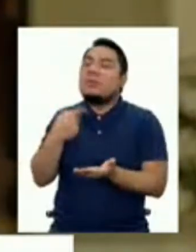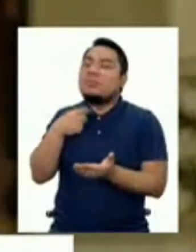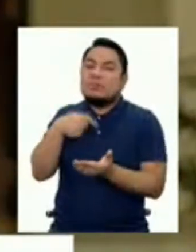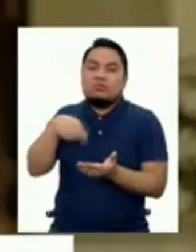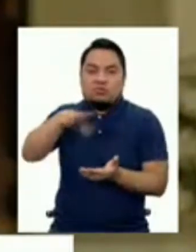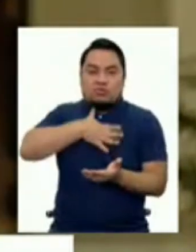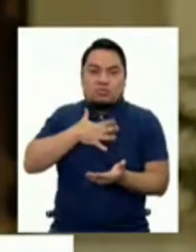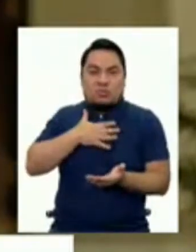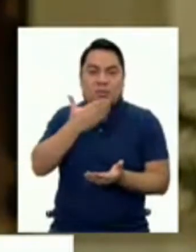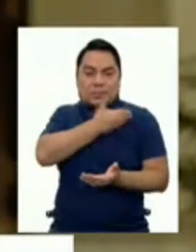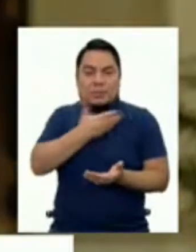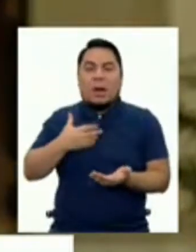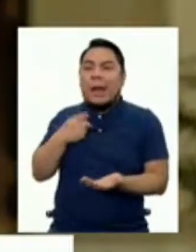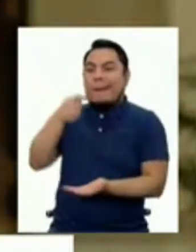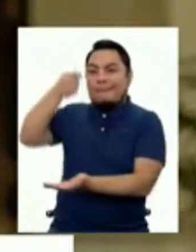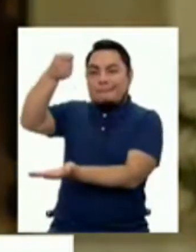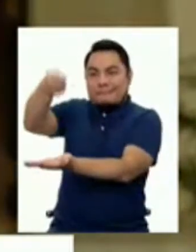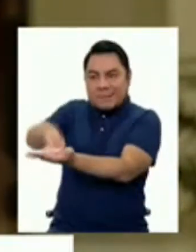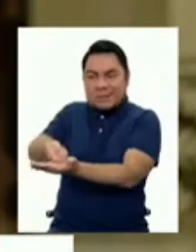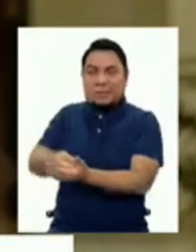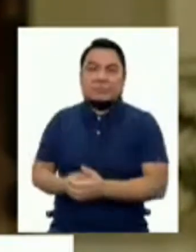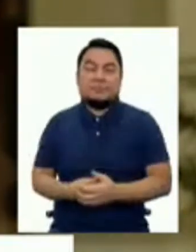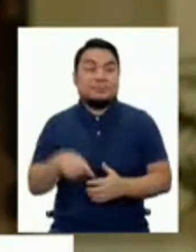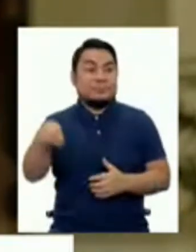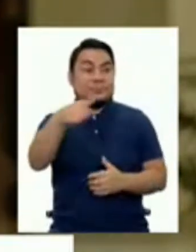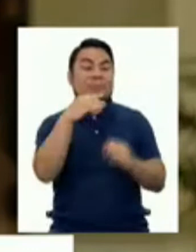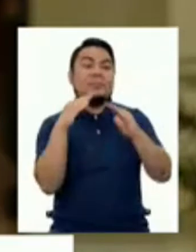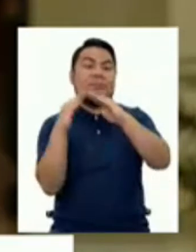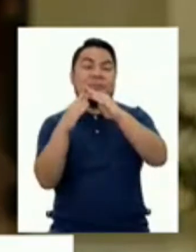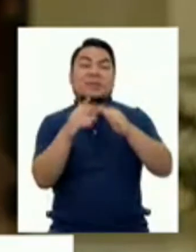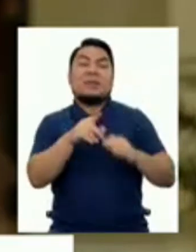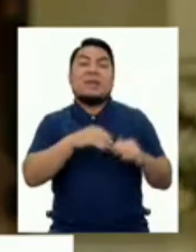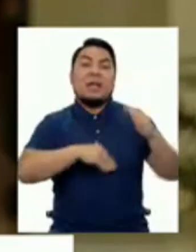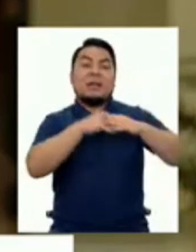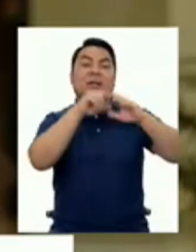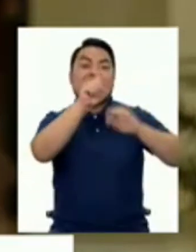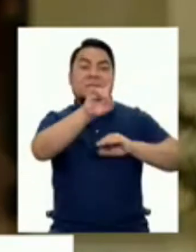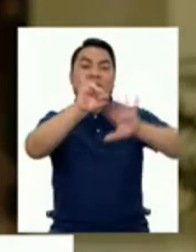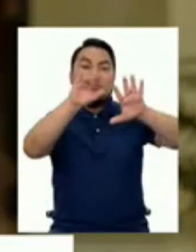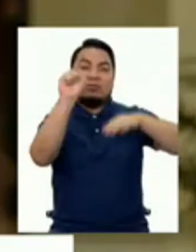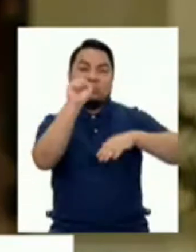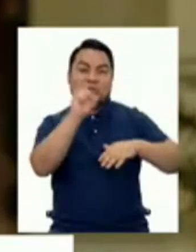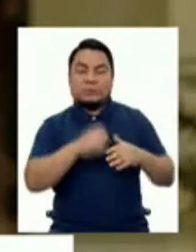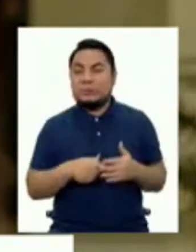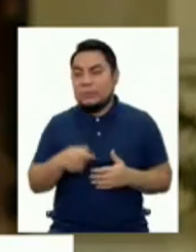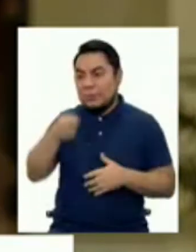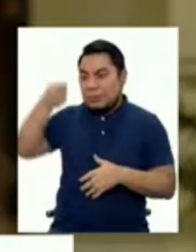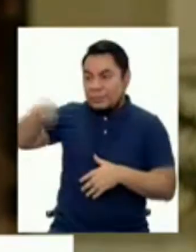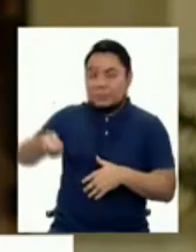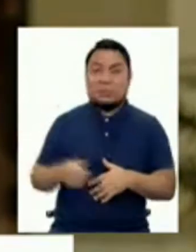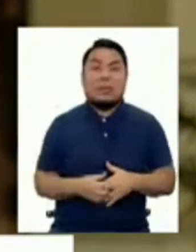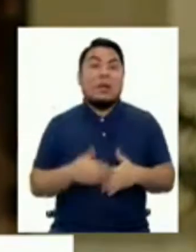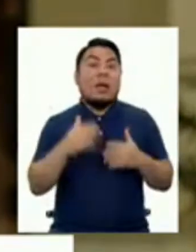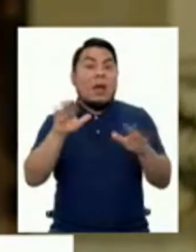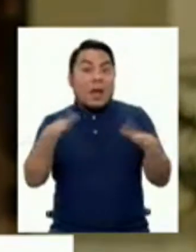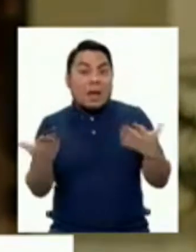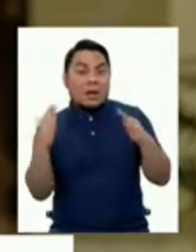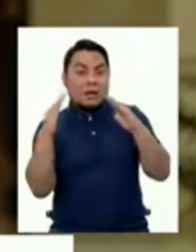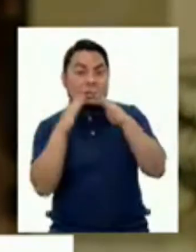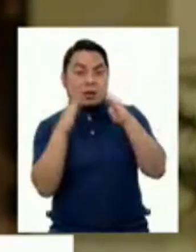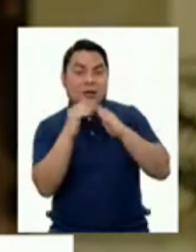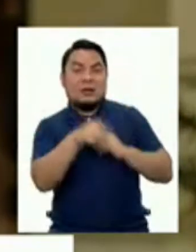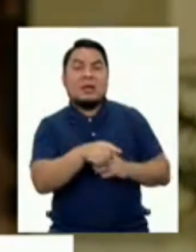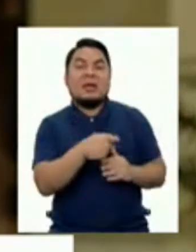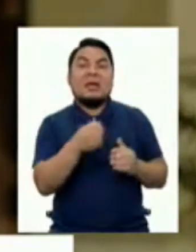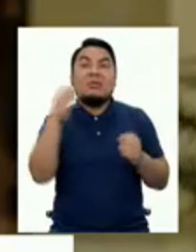mismo, hasta 160 soles. Hay hogares que su consumo es de